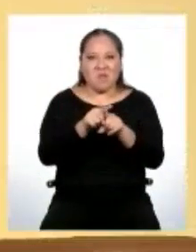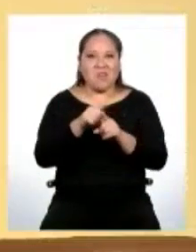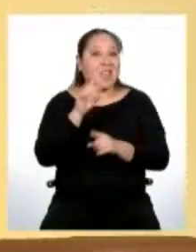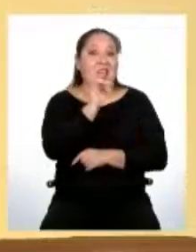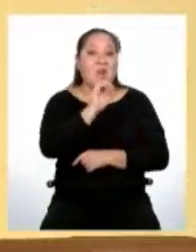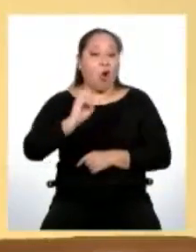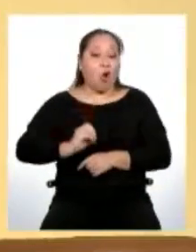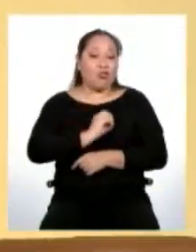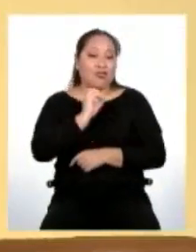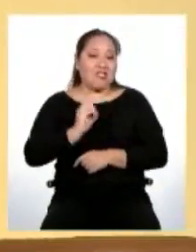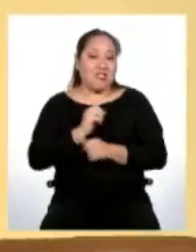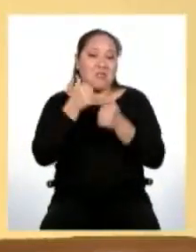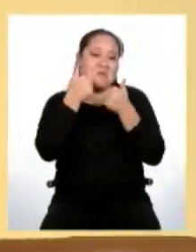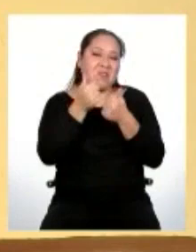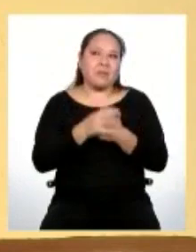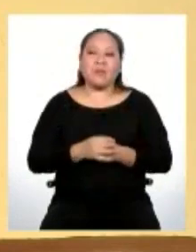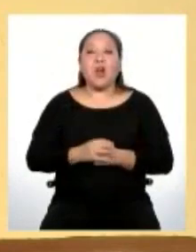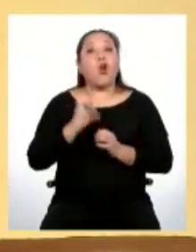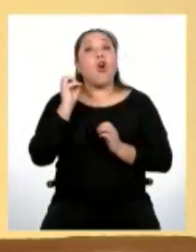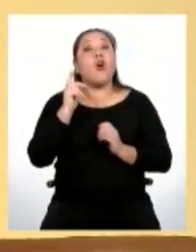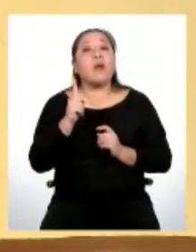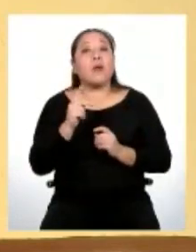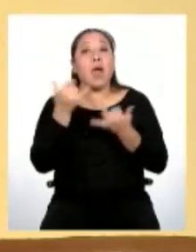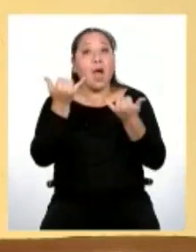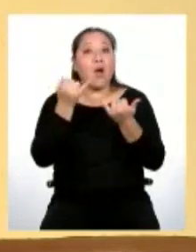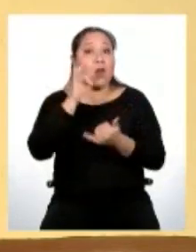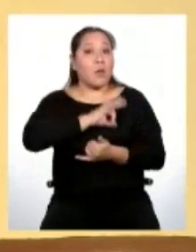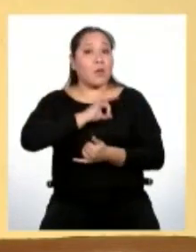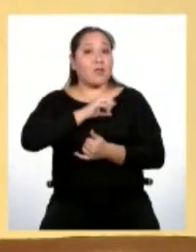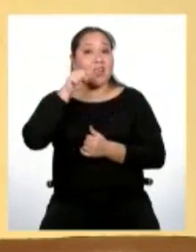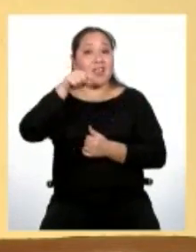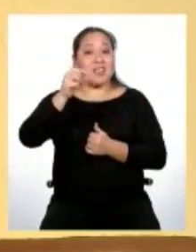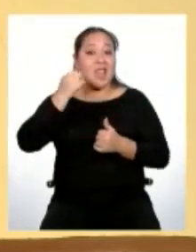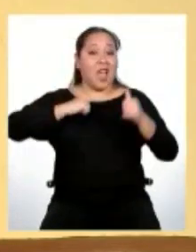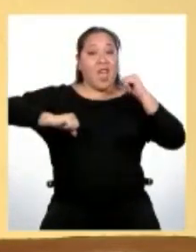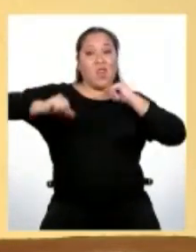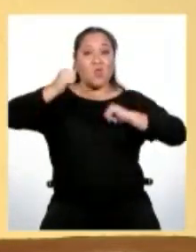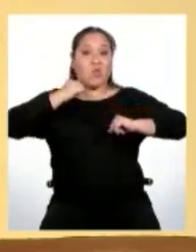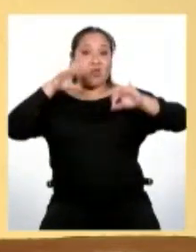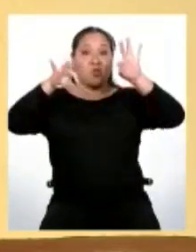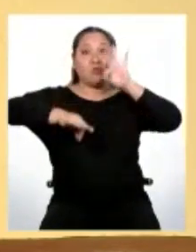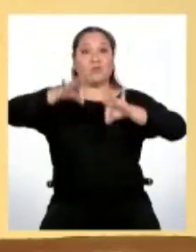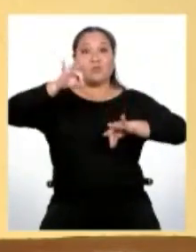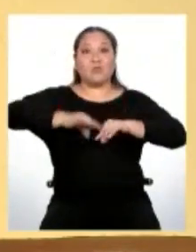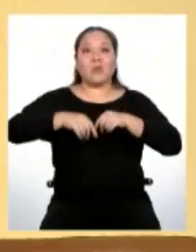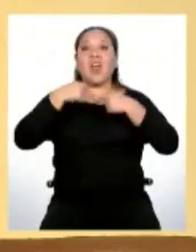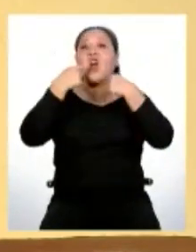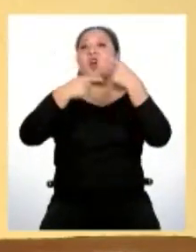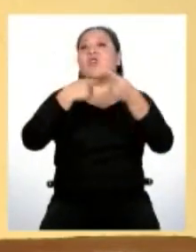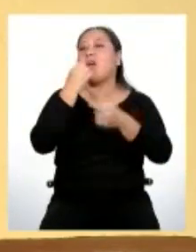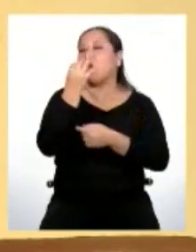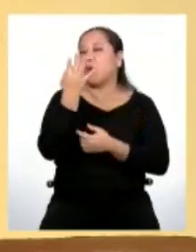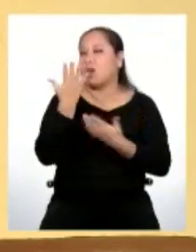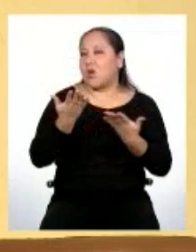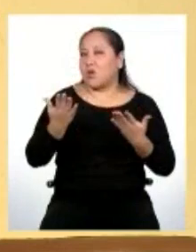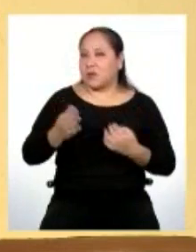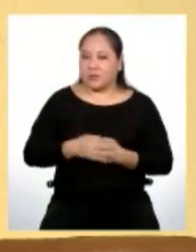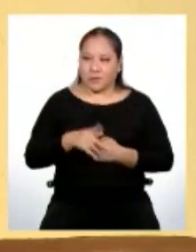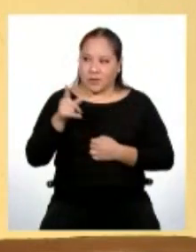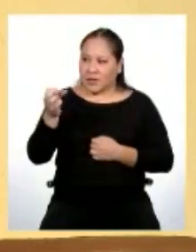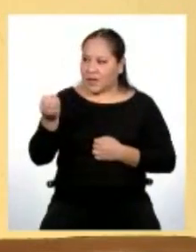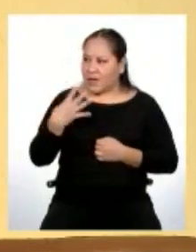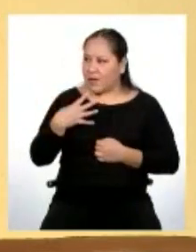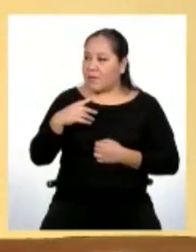Oxígeno. Bueno, Rodrigo, aprovechemos esta maravillosa puesta en escena que has realizado para tocar unos puntos. Dime,